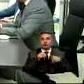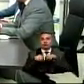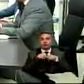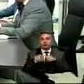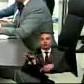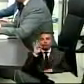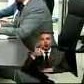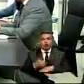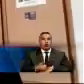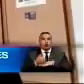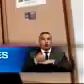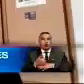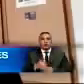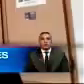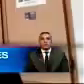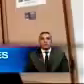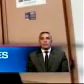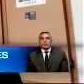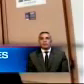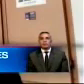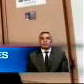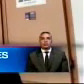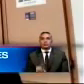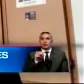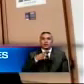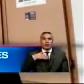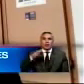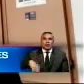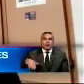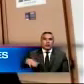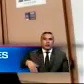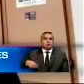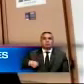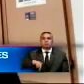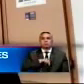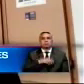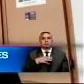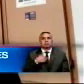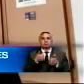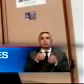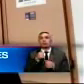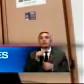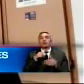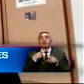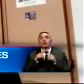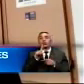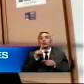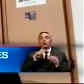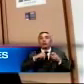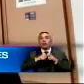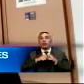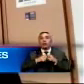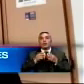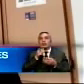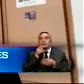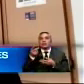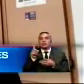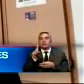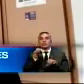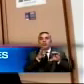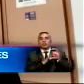de las autoridades no estamos atrasados en realidad estamos ante un problema heredado por un